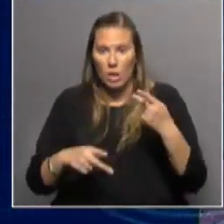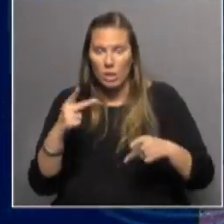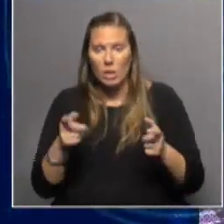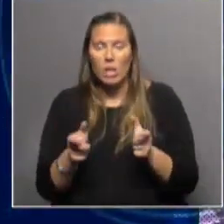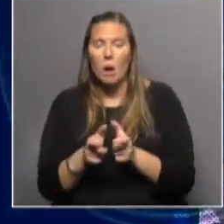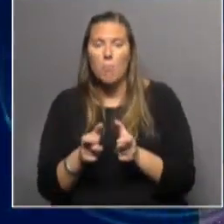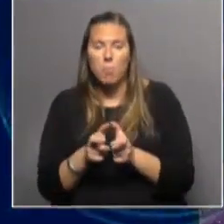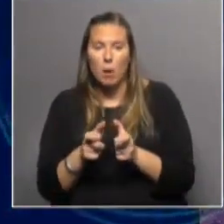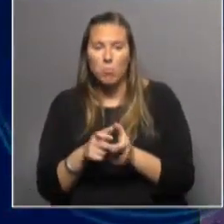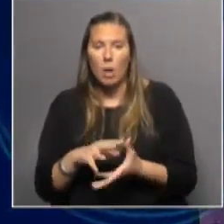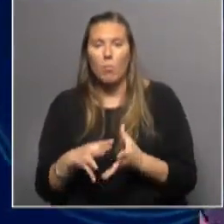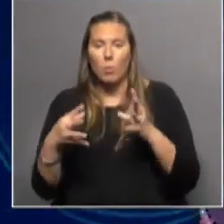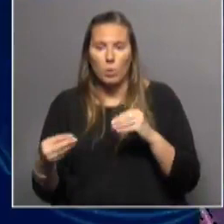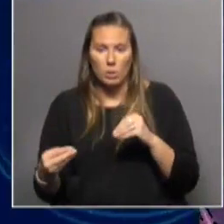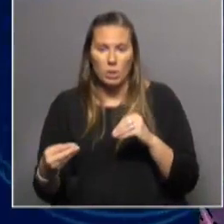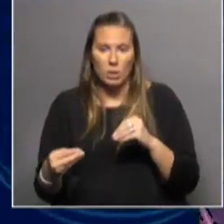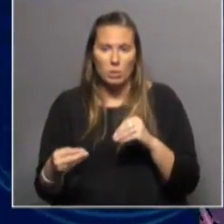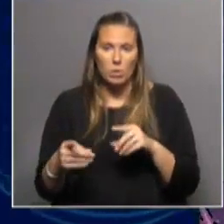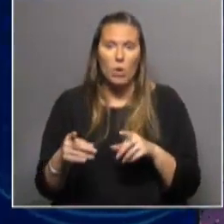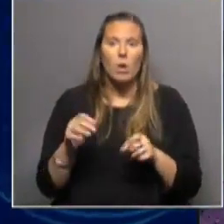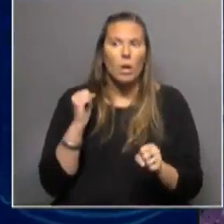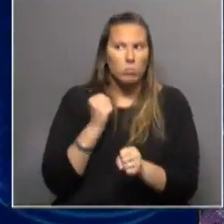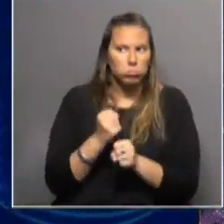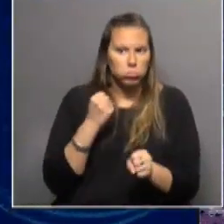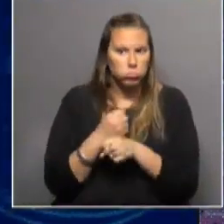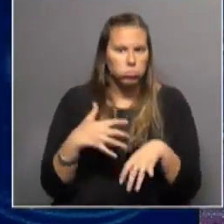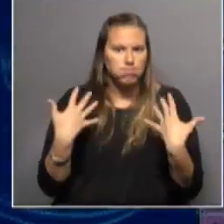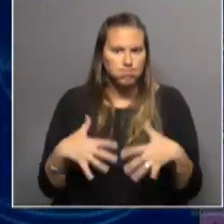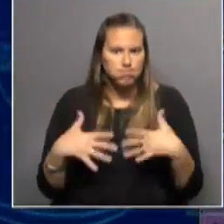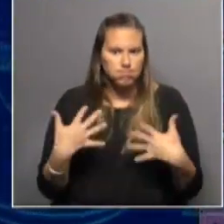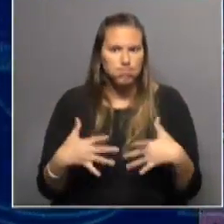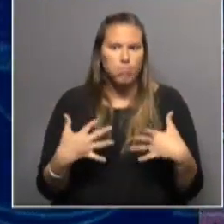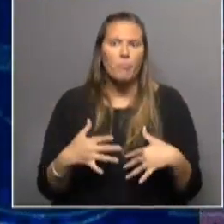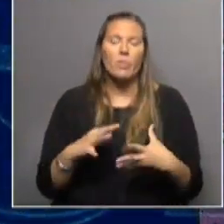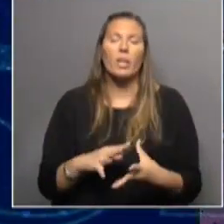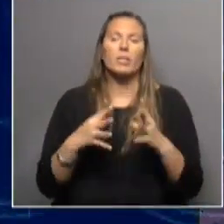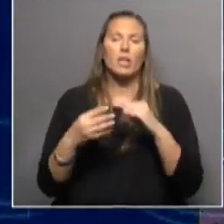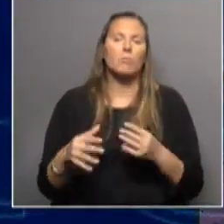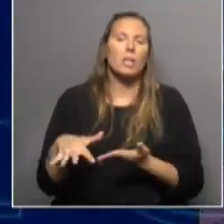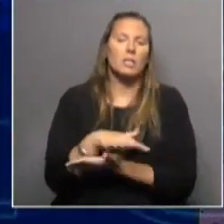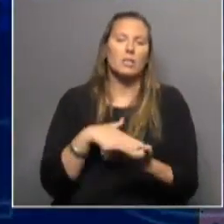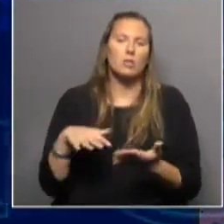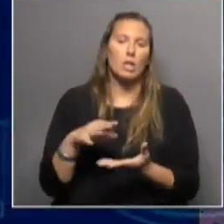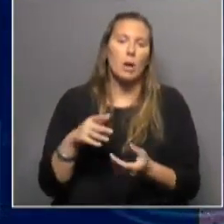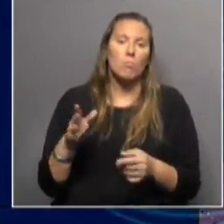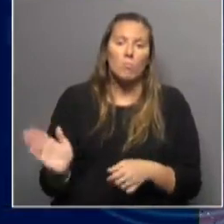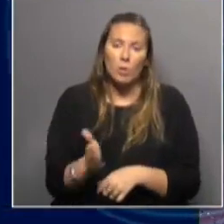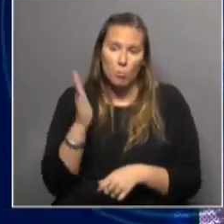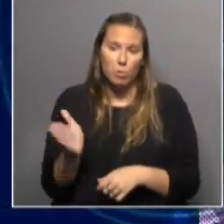boniato nacionales que Línea ha trabajado muchísimo y que se adaptan a las condiciones de la producción